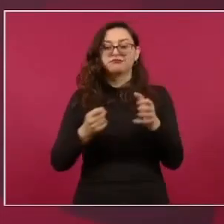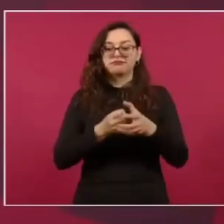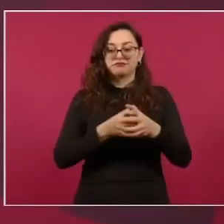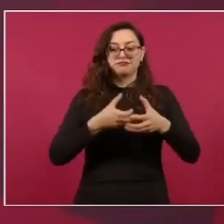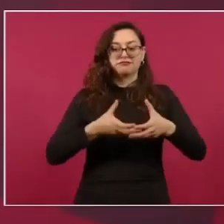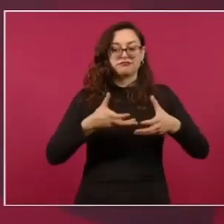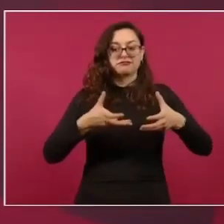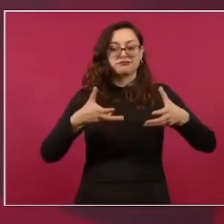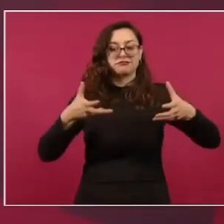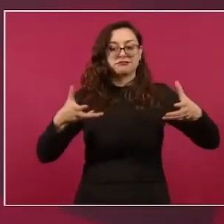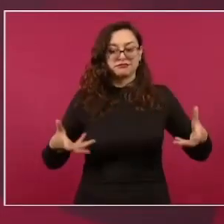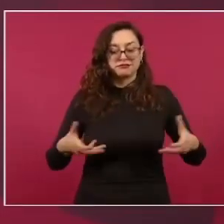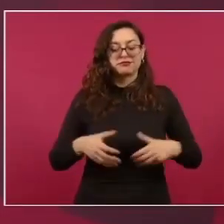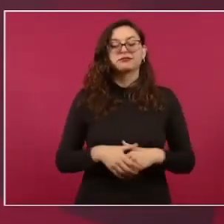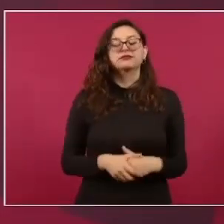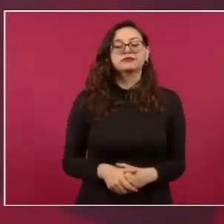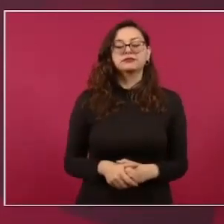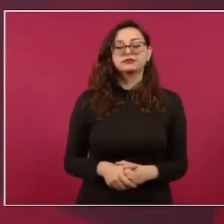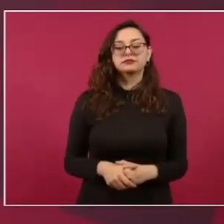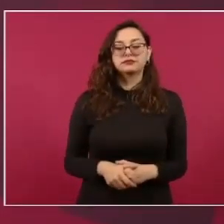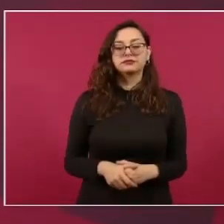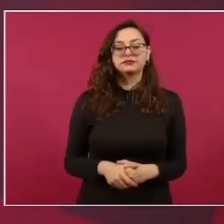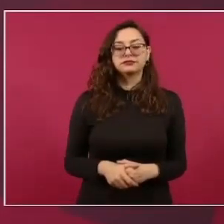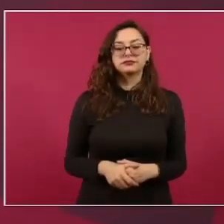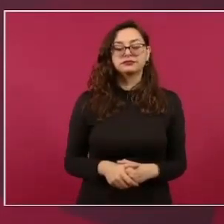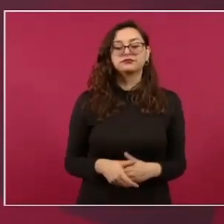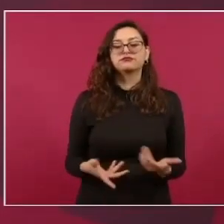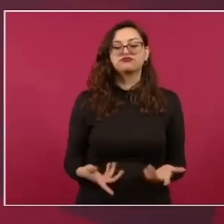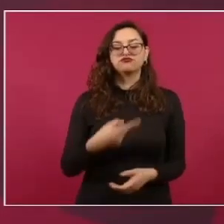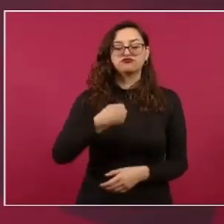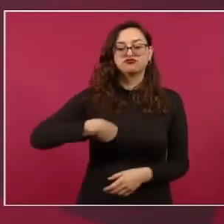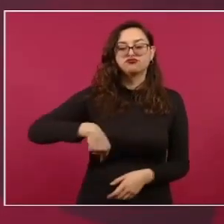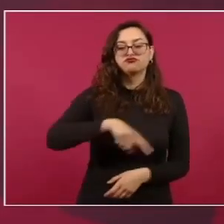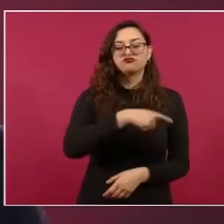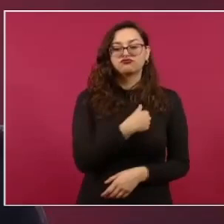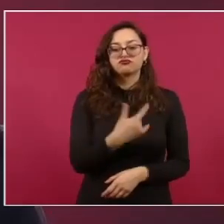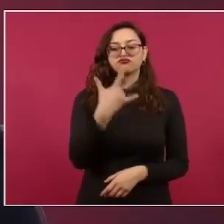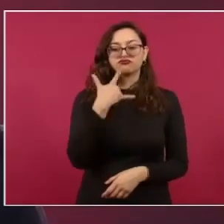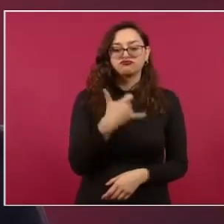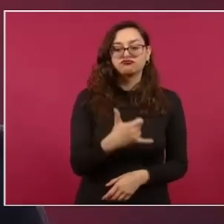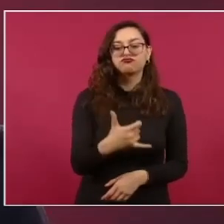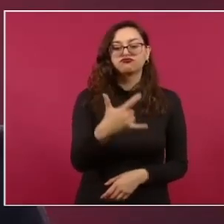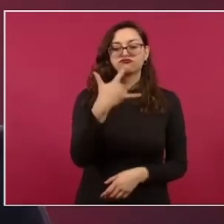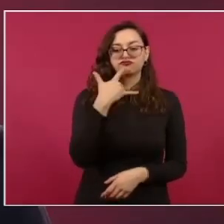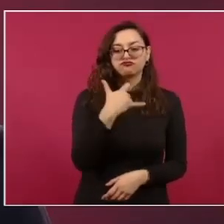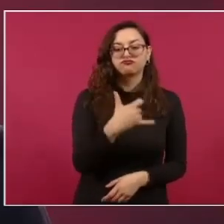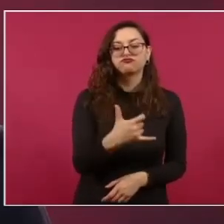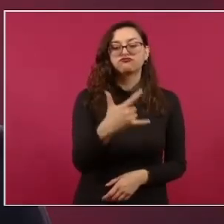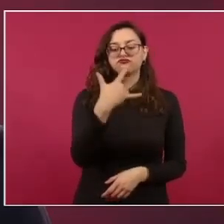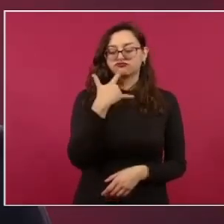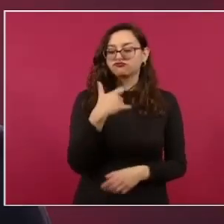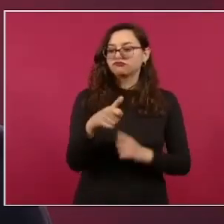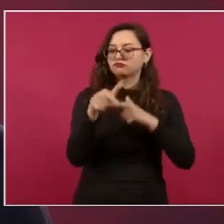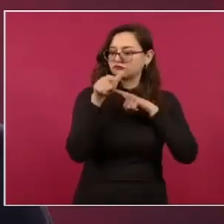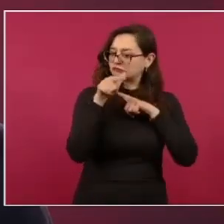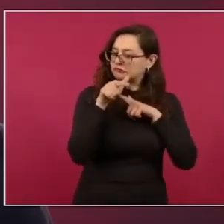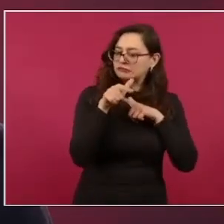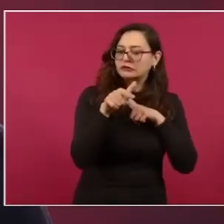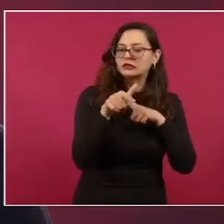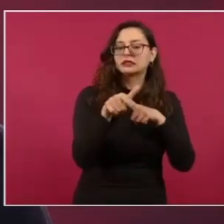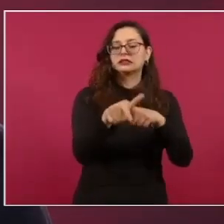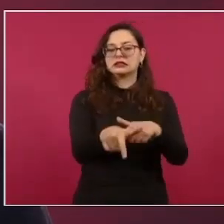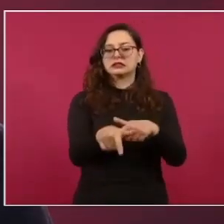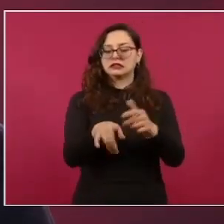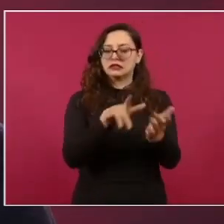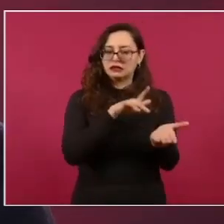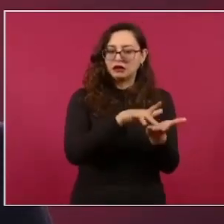principalmente crece México. Sigamos todos los mexicanos fortaleciendo el